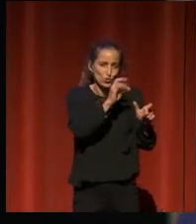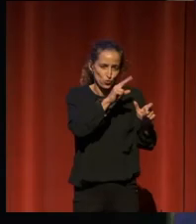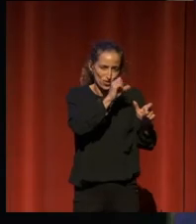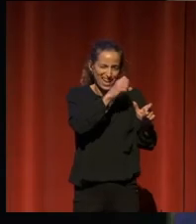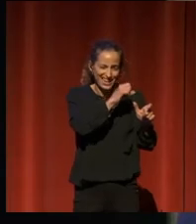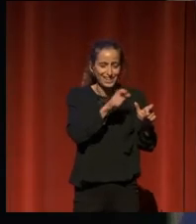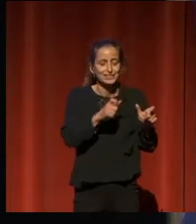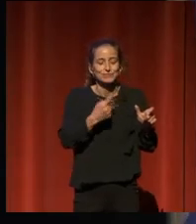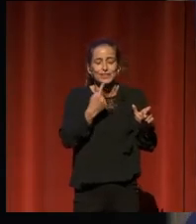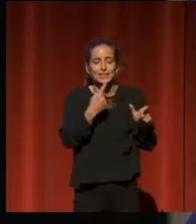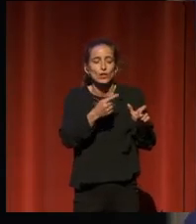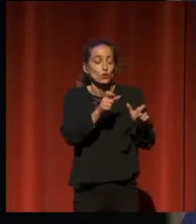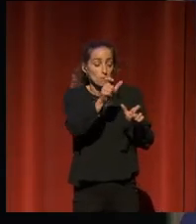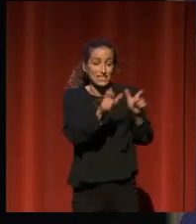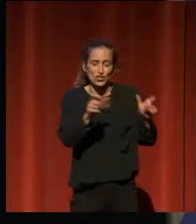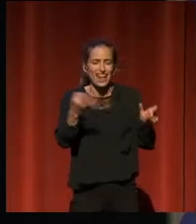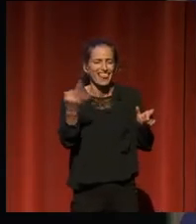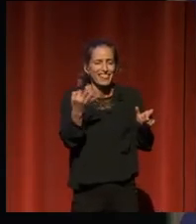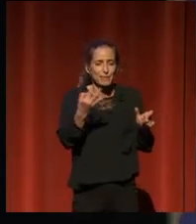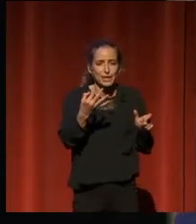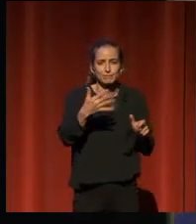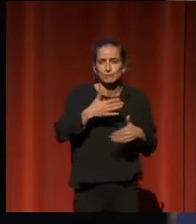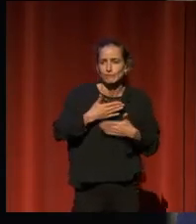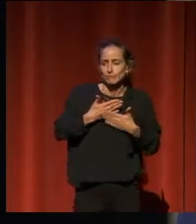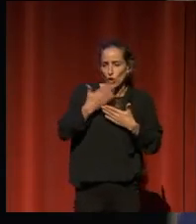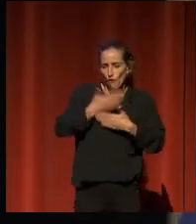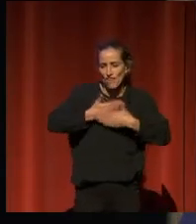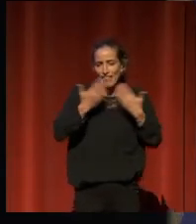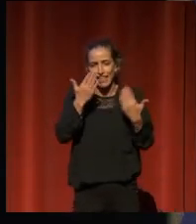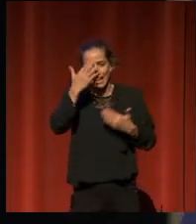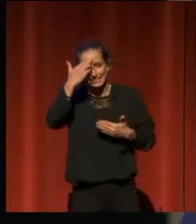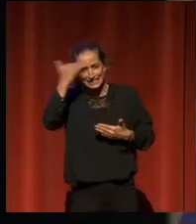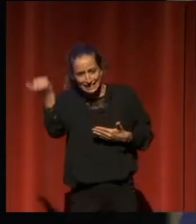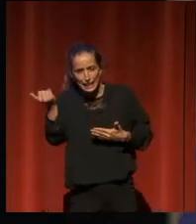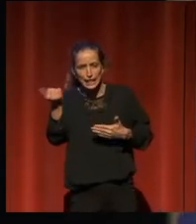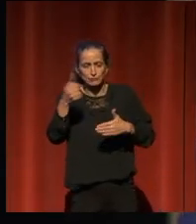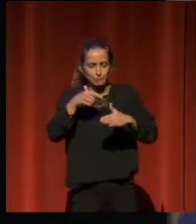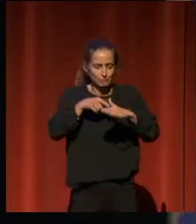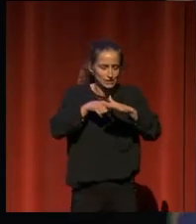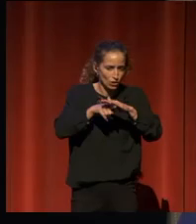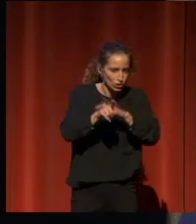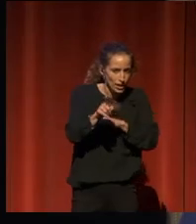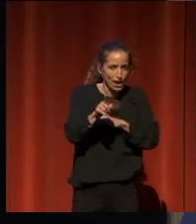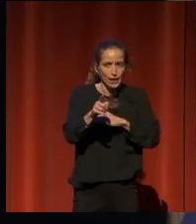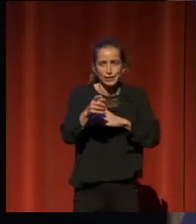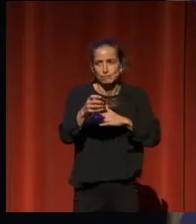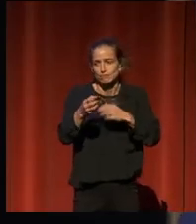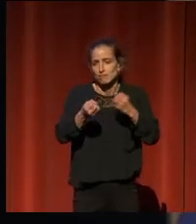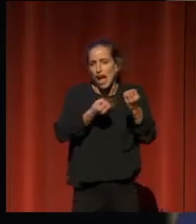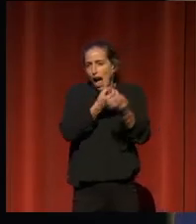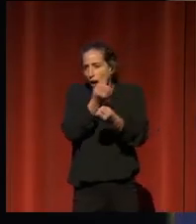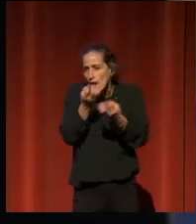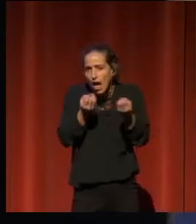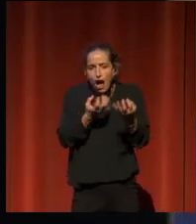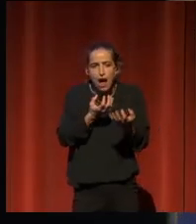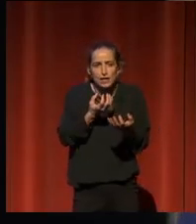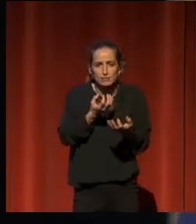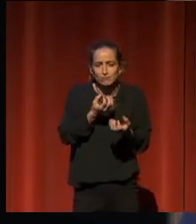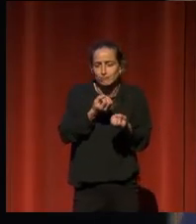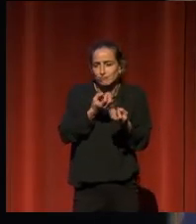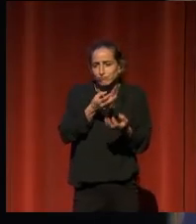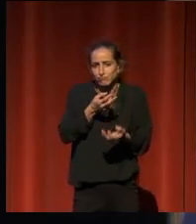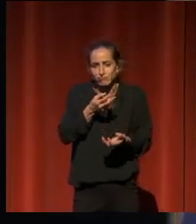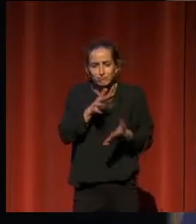desarrollar las destrezas y la confianza de que pueden hablar que tienen el derecho